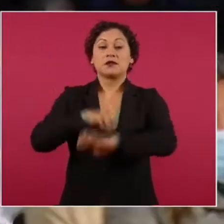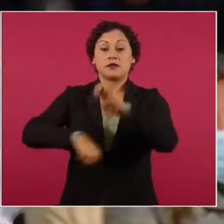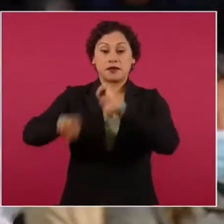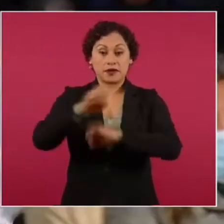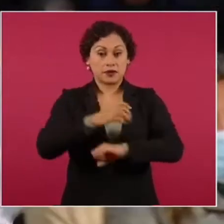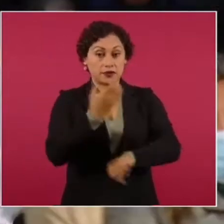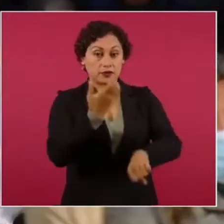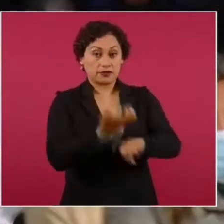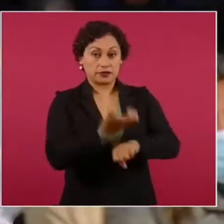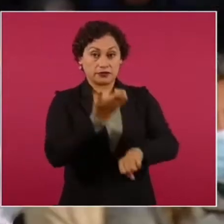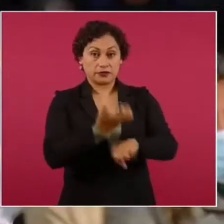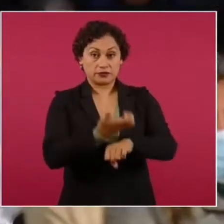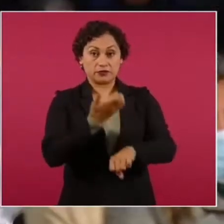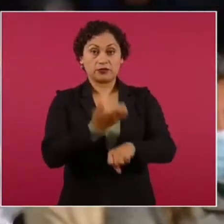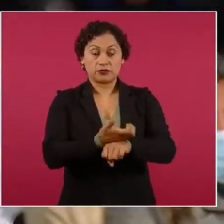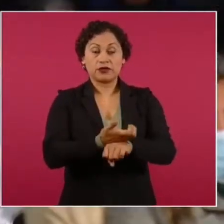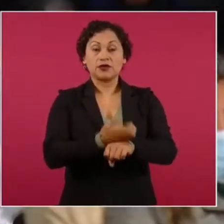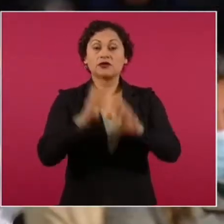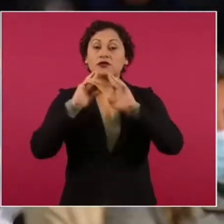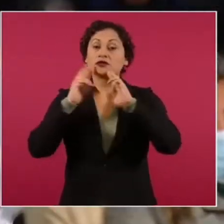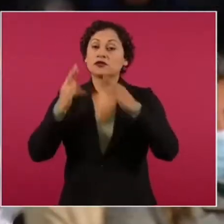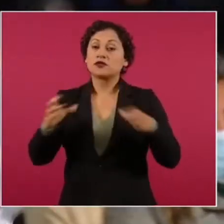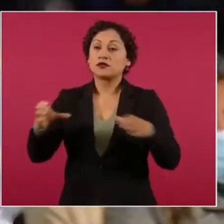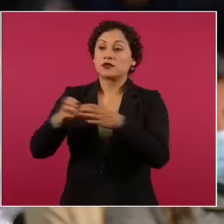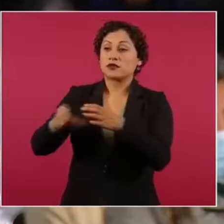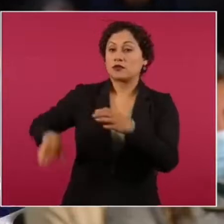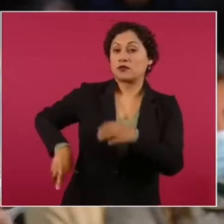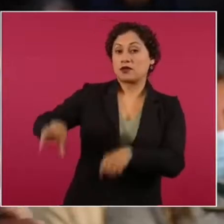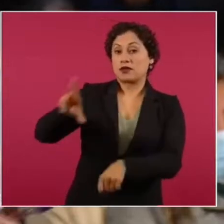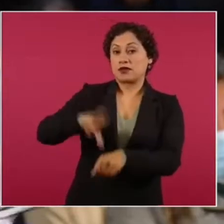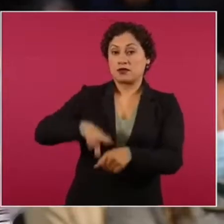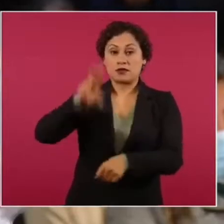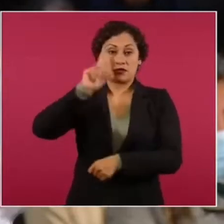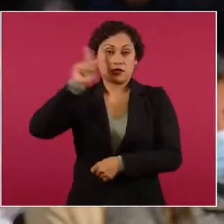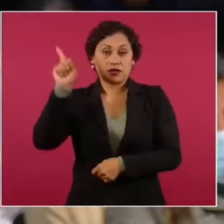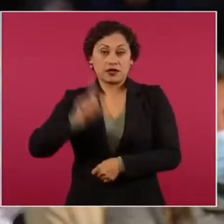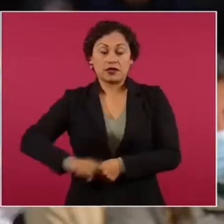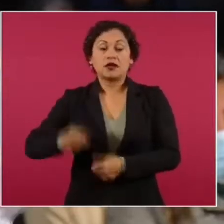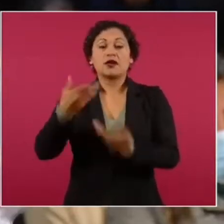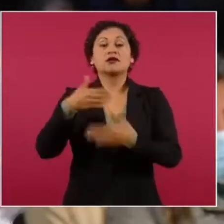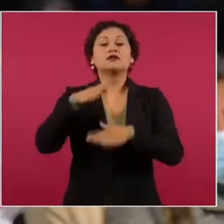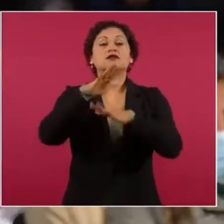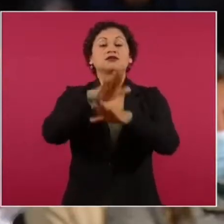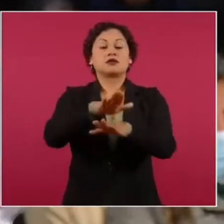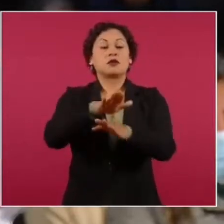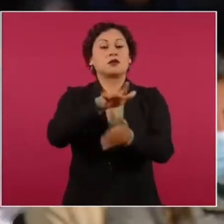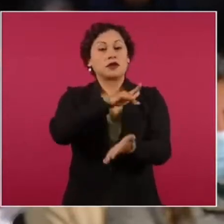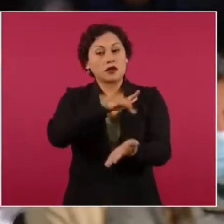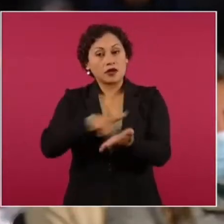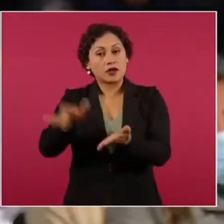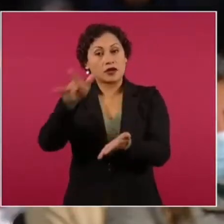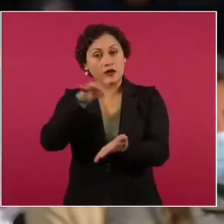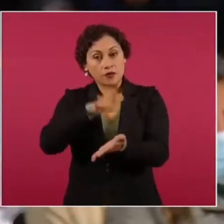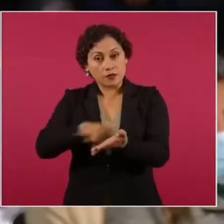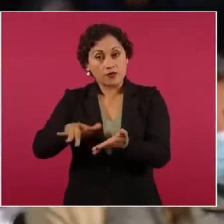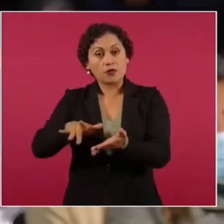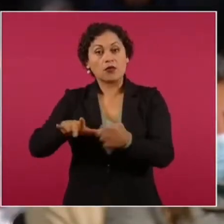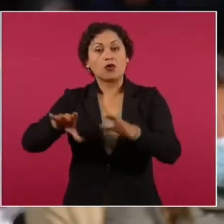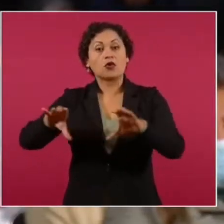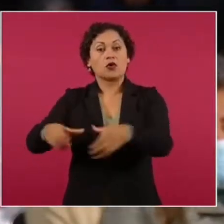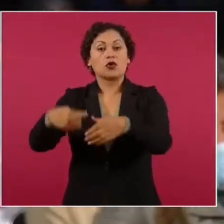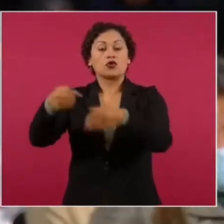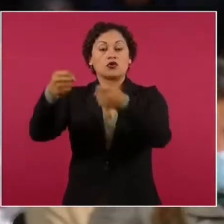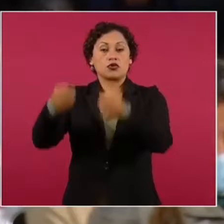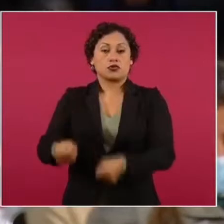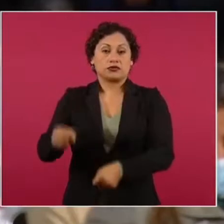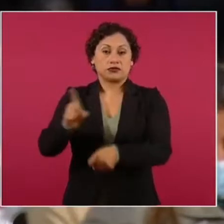Ken Salazar, se reunió con el gobernador de Zacatecas, hablando sobre el apoyo de estos organismos de seguridad como la